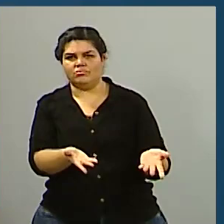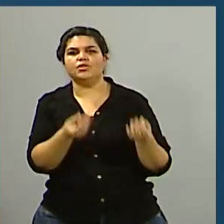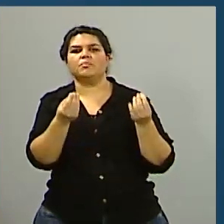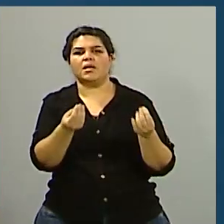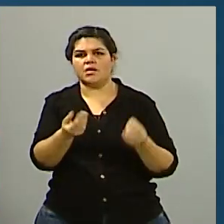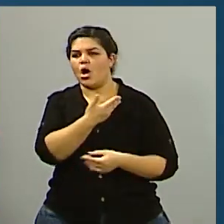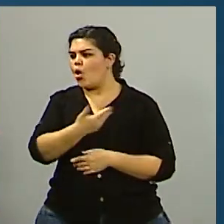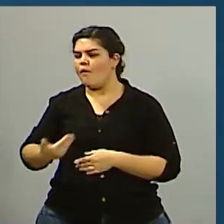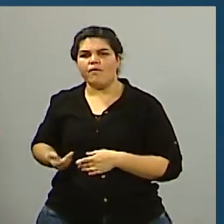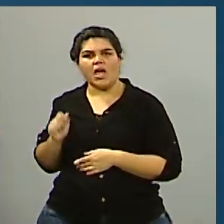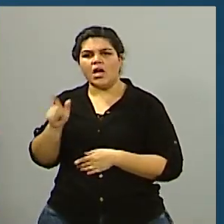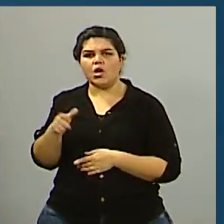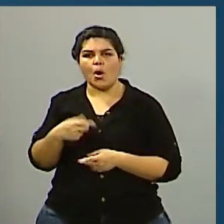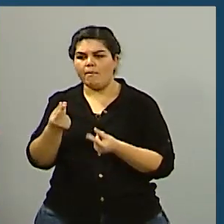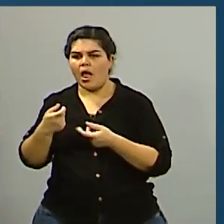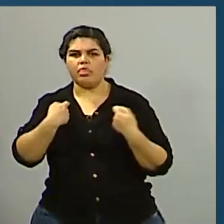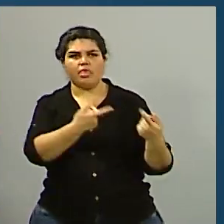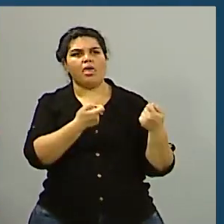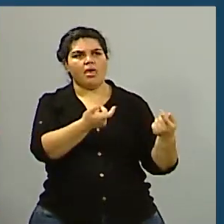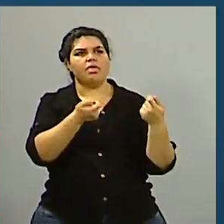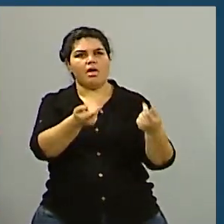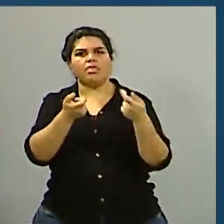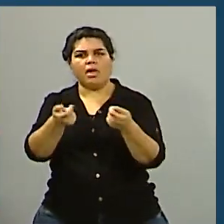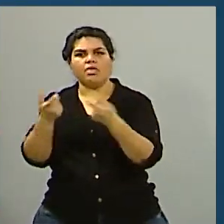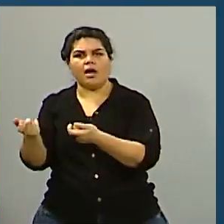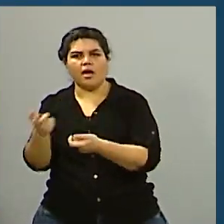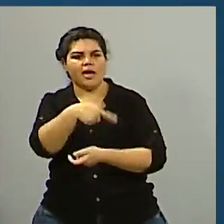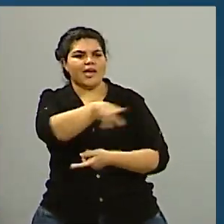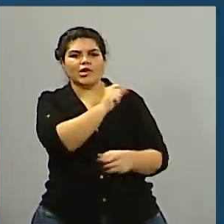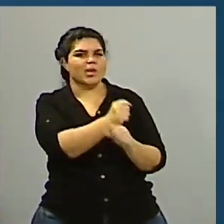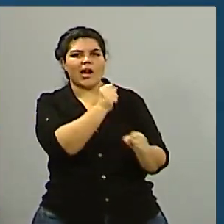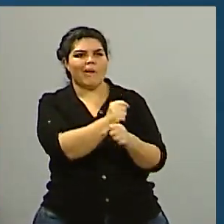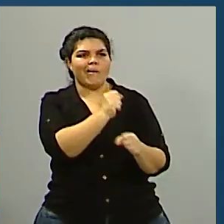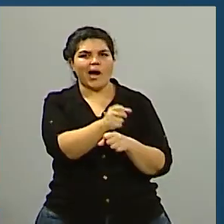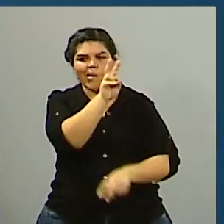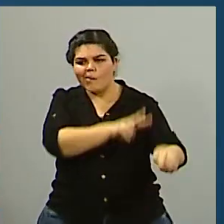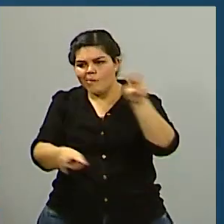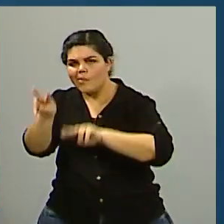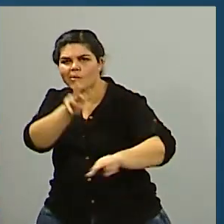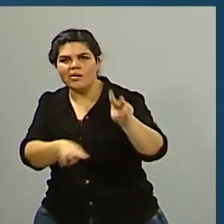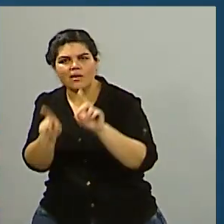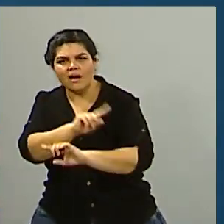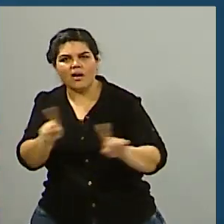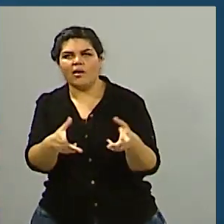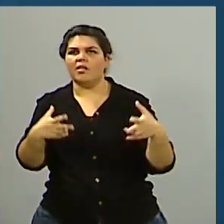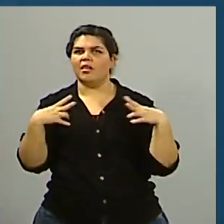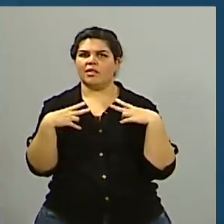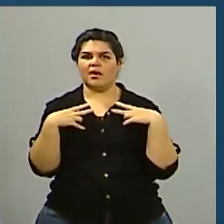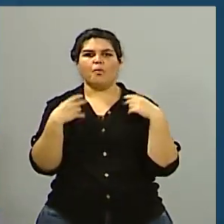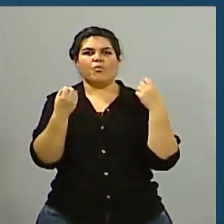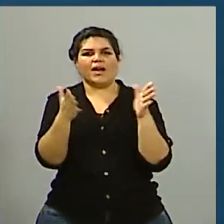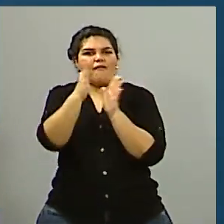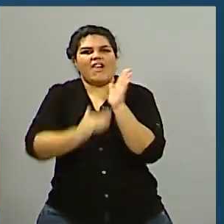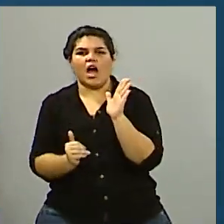empleador contra el cual no se puede competir, digamos, ¿no es cierto? En muchos casos, ¿no? Claro, ese hombre se quiere registrar y al